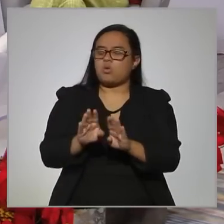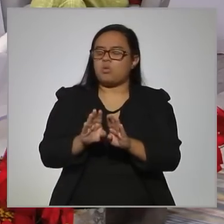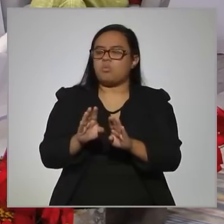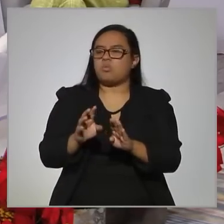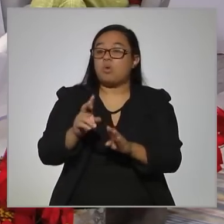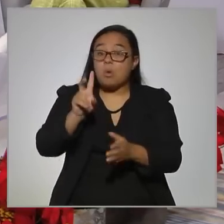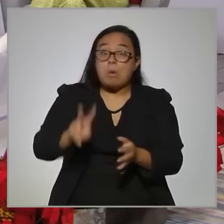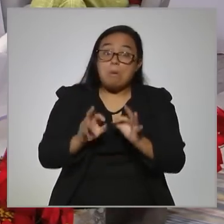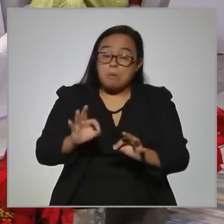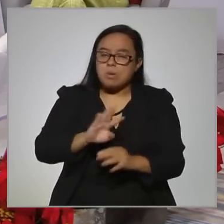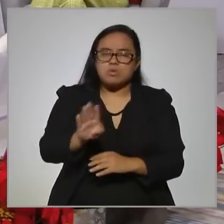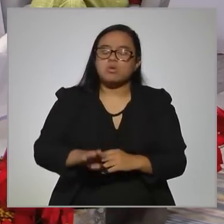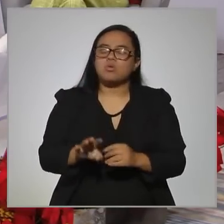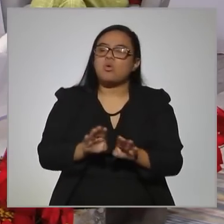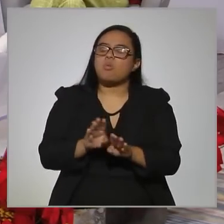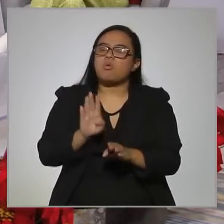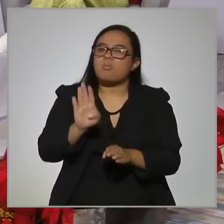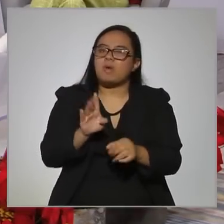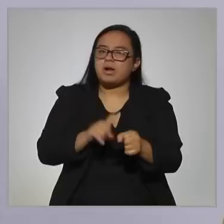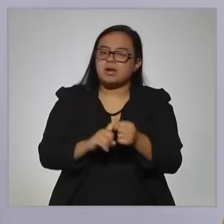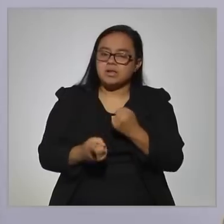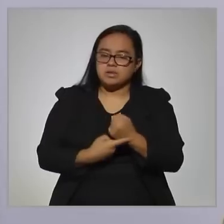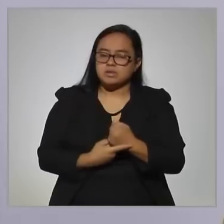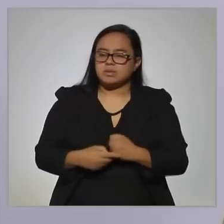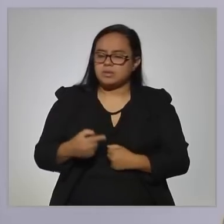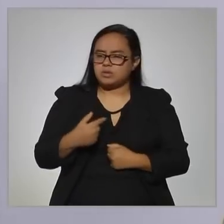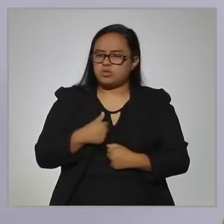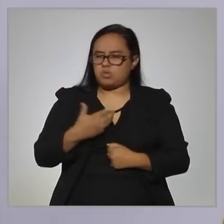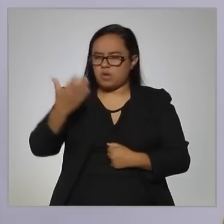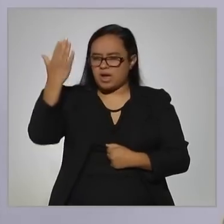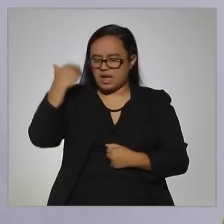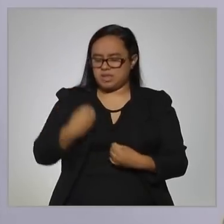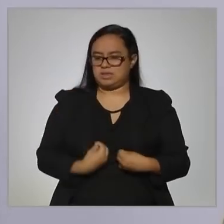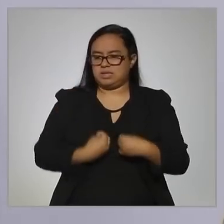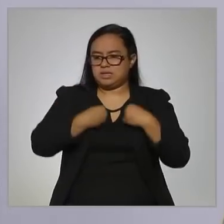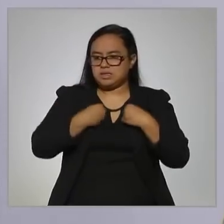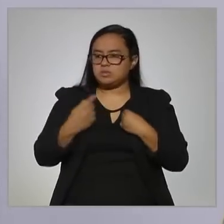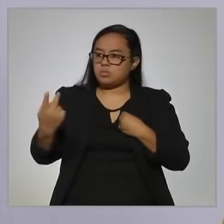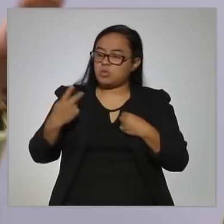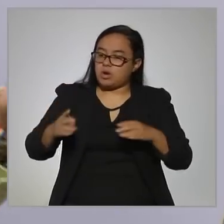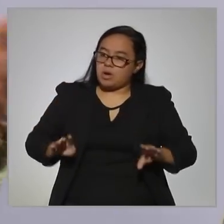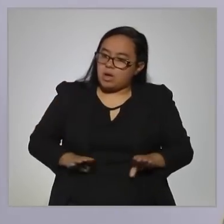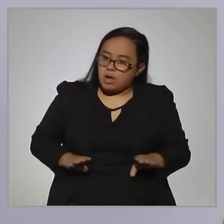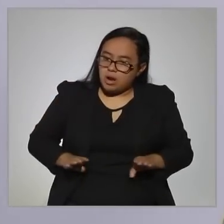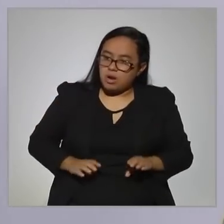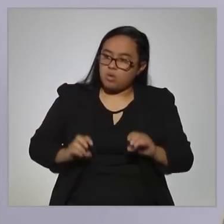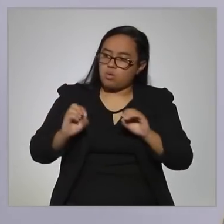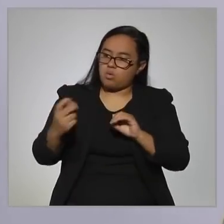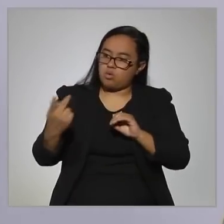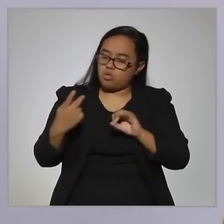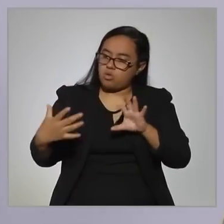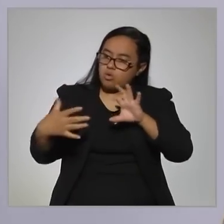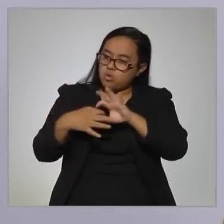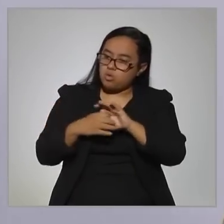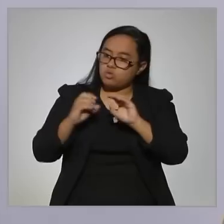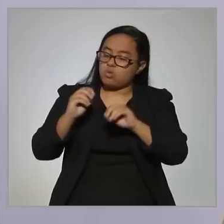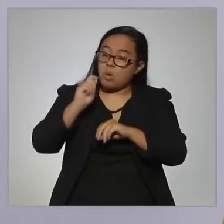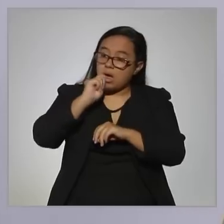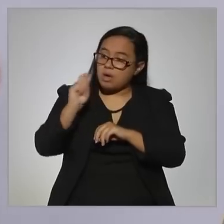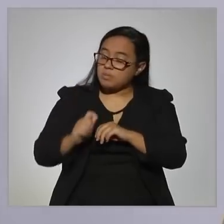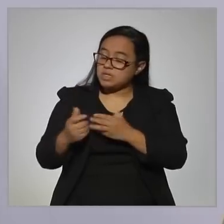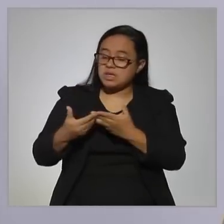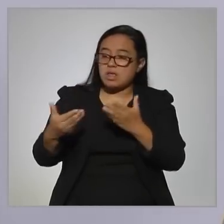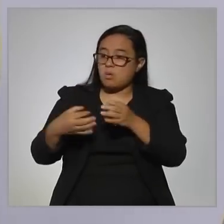un umbral, yo sé que lo que era o como yo me significaba, al menos en pareja, en vínculos, en amistades, ya no